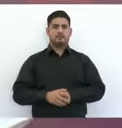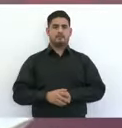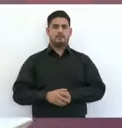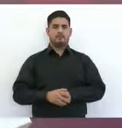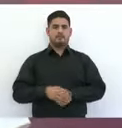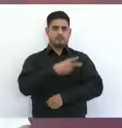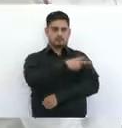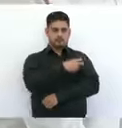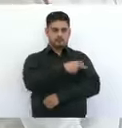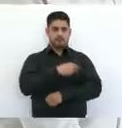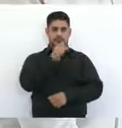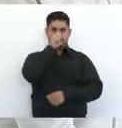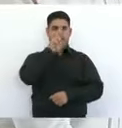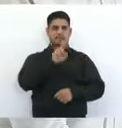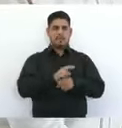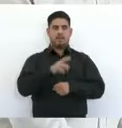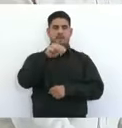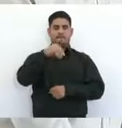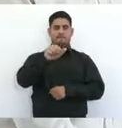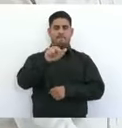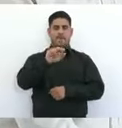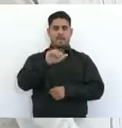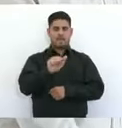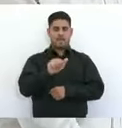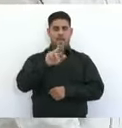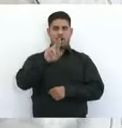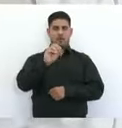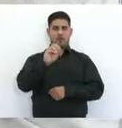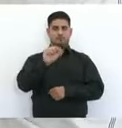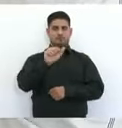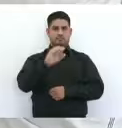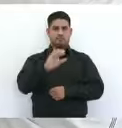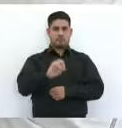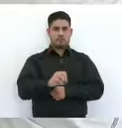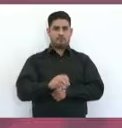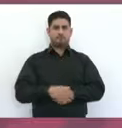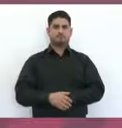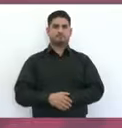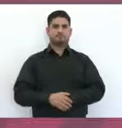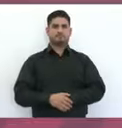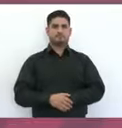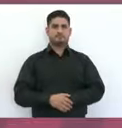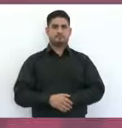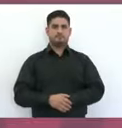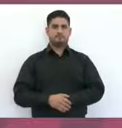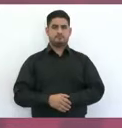Subsecretaria de Bienestar, María del Rocío García Pérez.